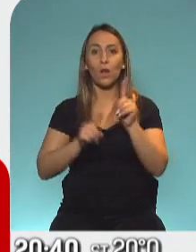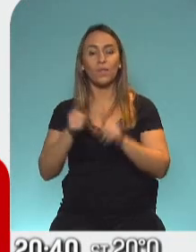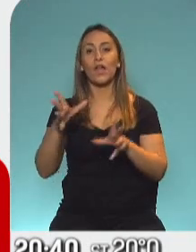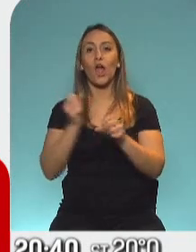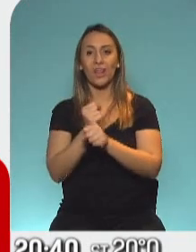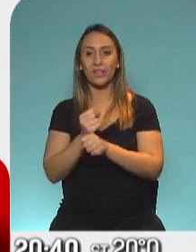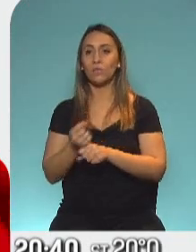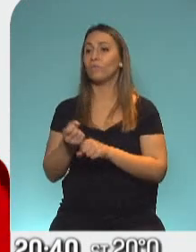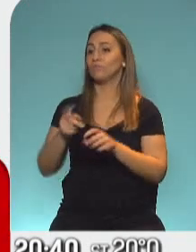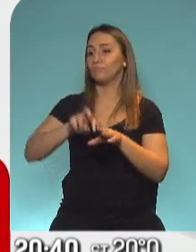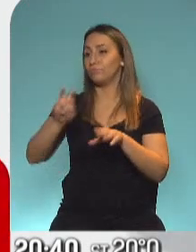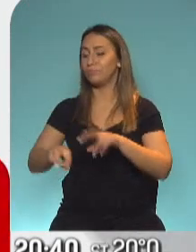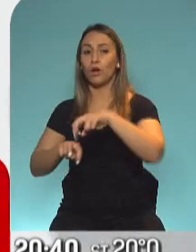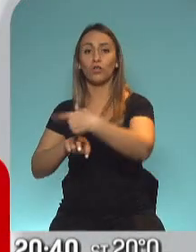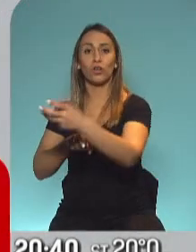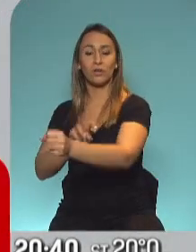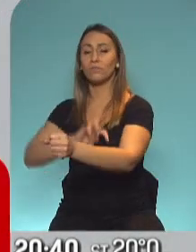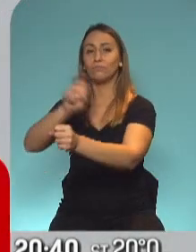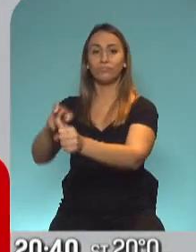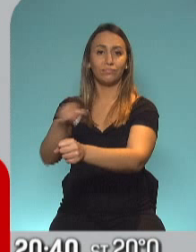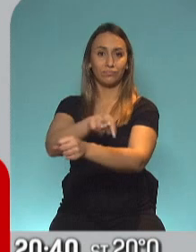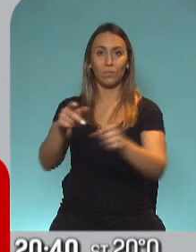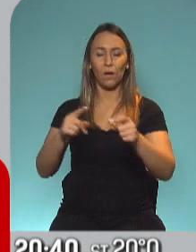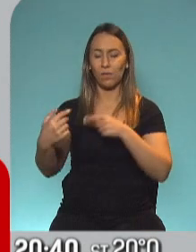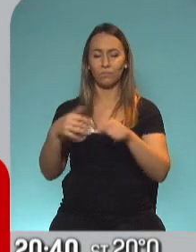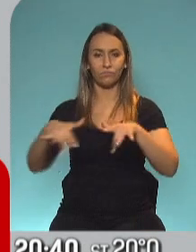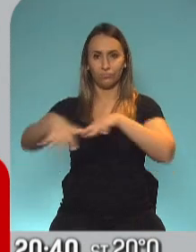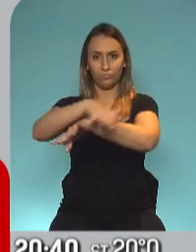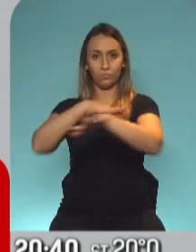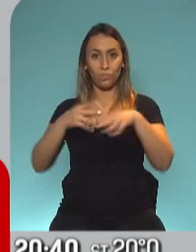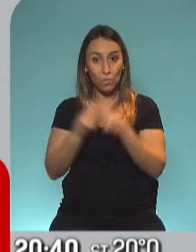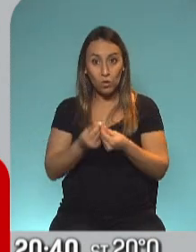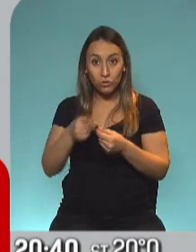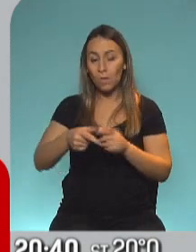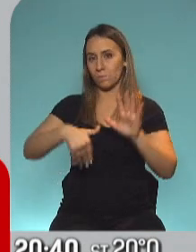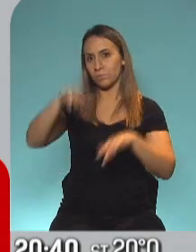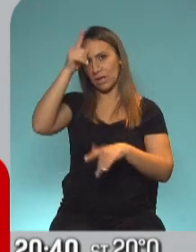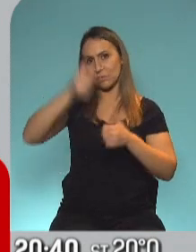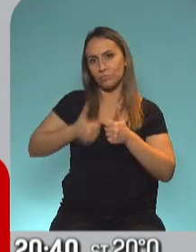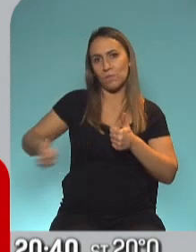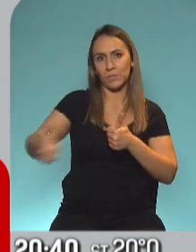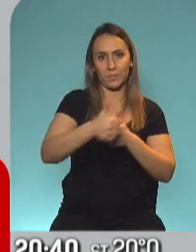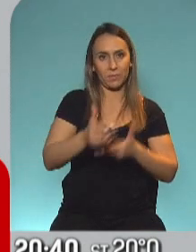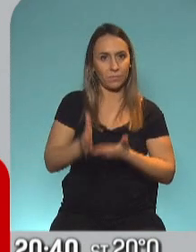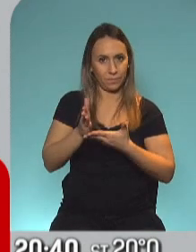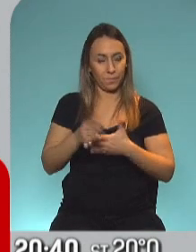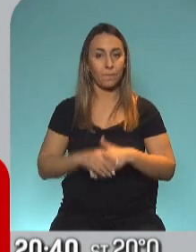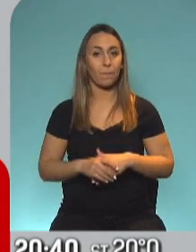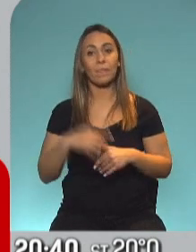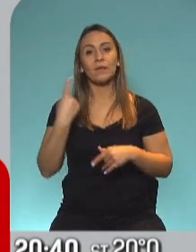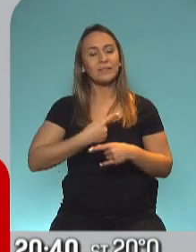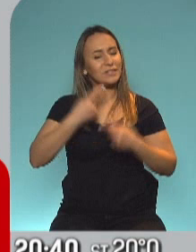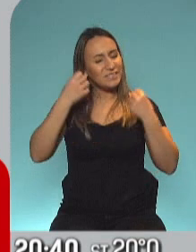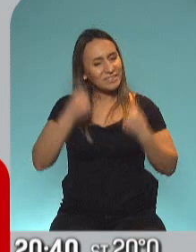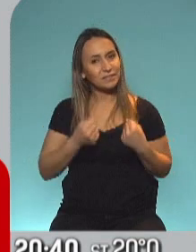terminales de colectivos del Gran Buenos Aires que tienen un alto flujo de personas. Lo que estamos pretendiendo es que efectivamente viaje aquel que es